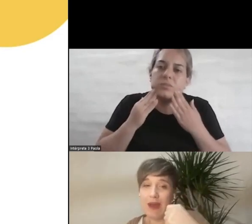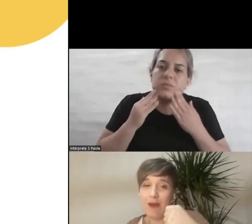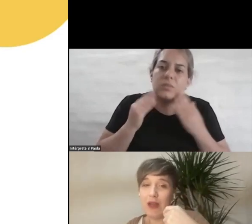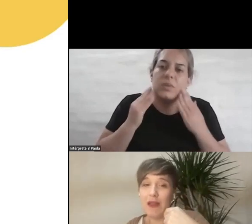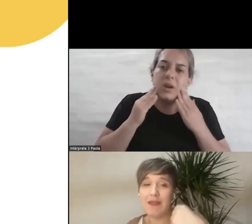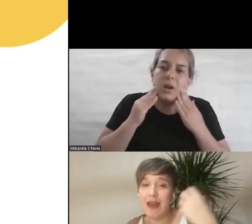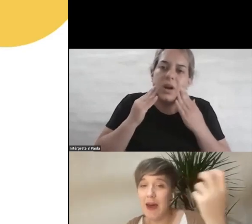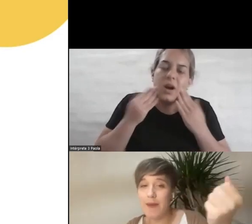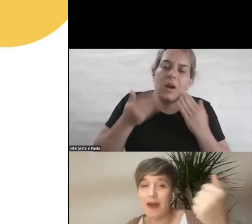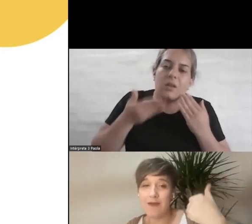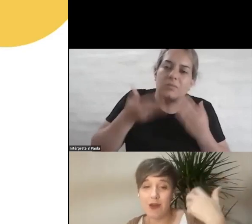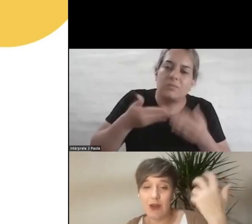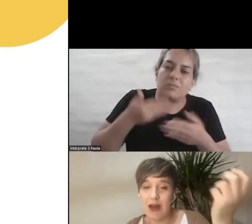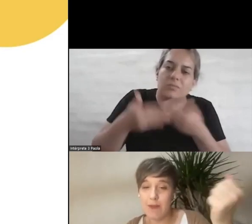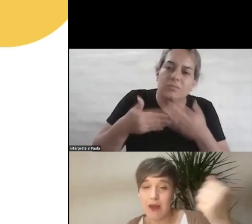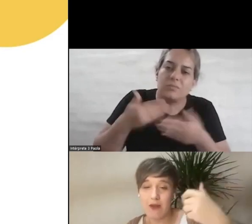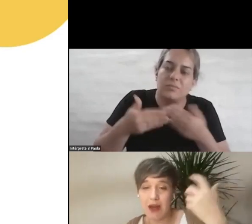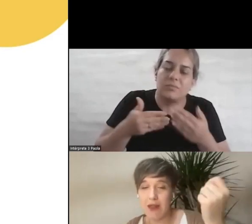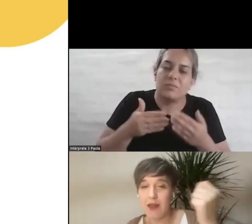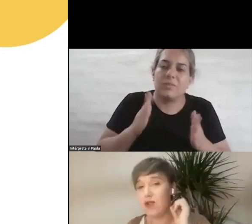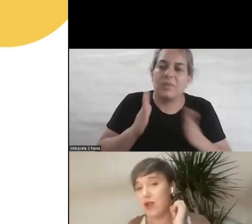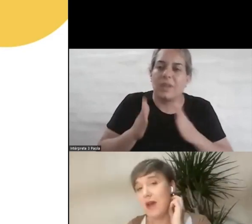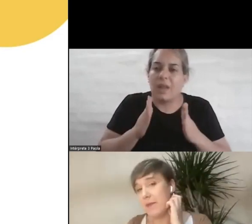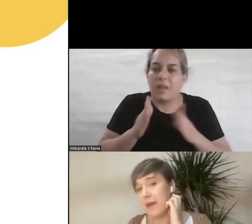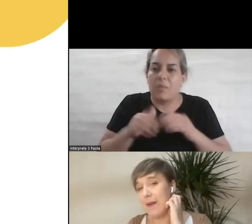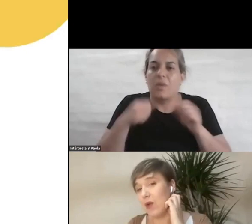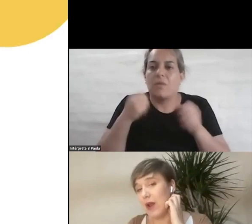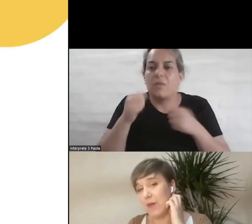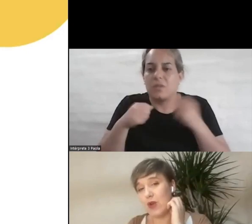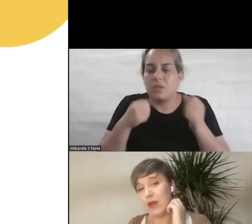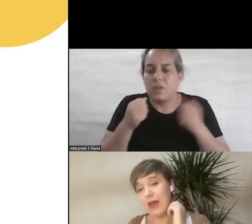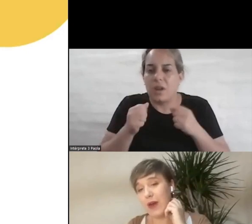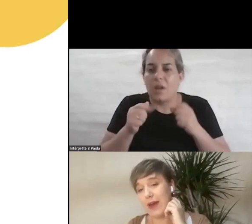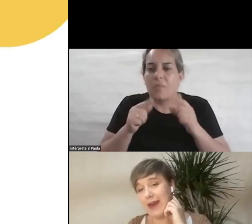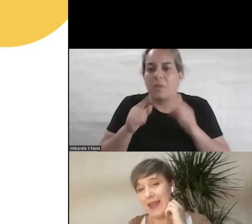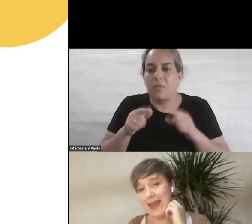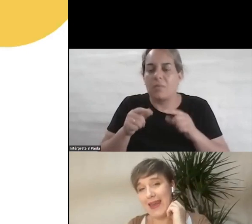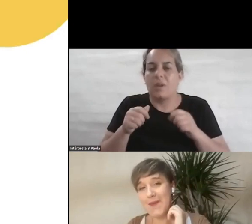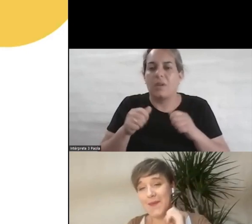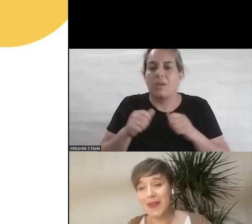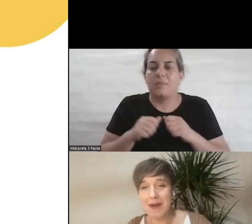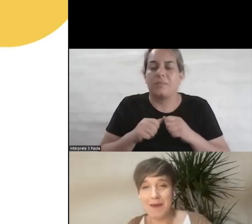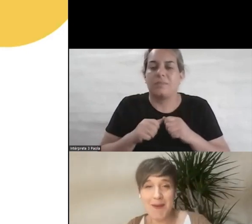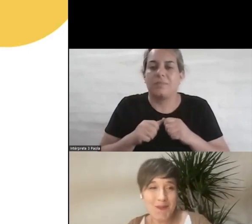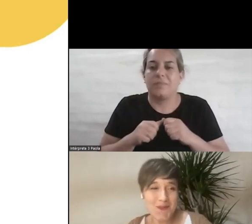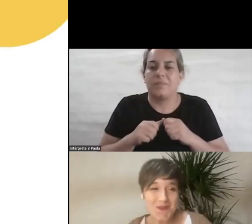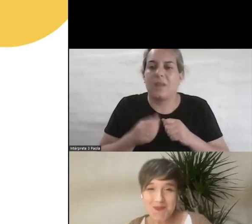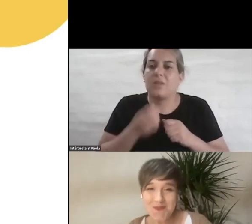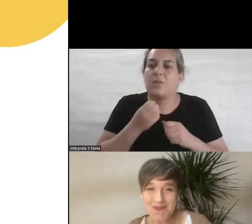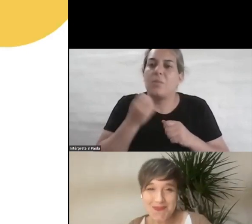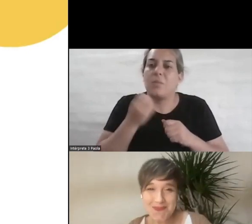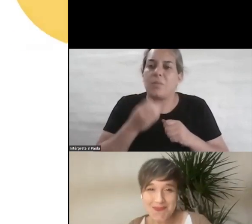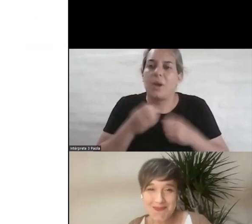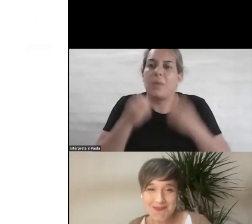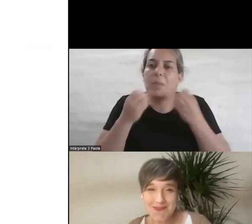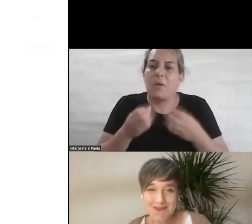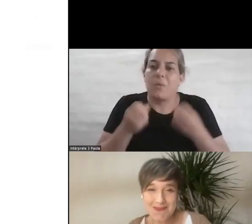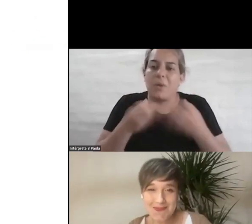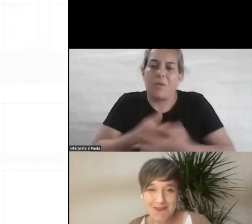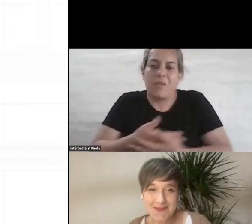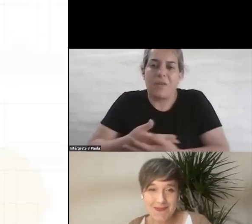bueno, utilizar terapias, fisioterapia, los ejercicios, van a mejorar mucho el estado general del bebé.